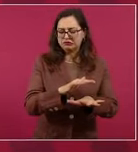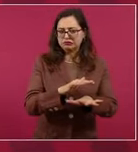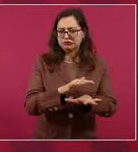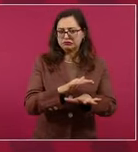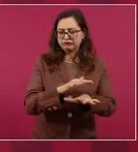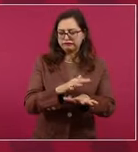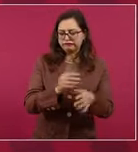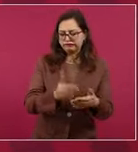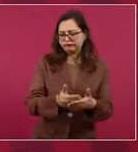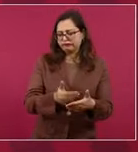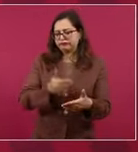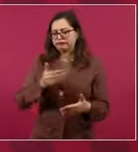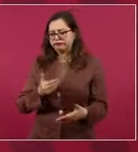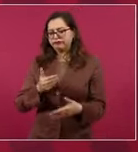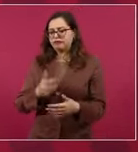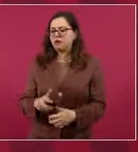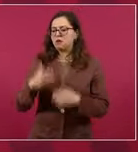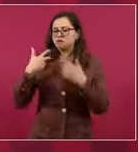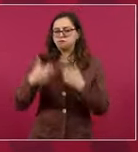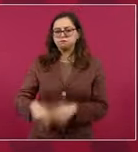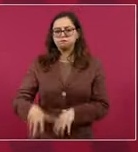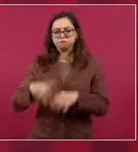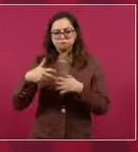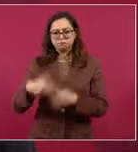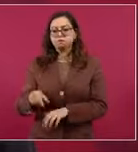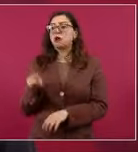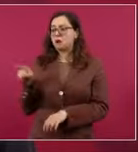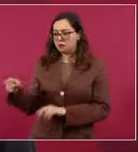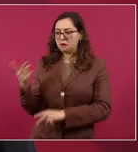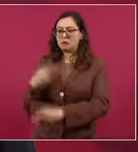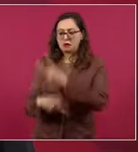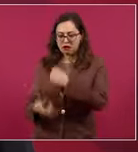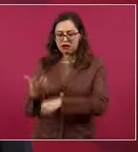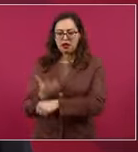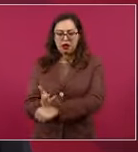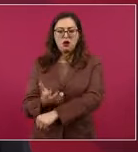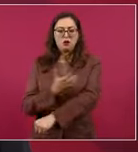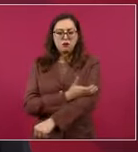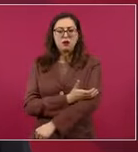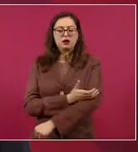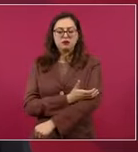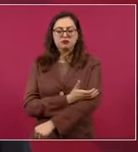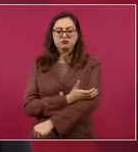Y estuvo con nosotros al inicio de la marcha.